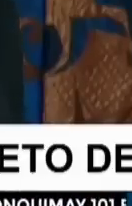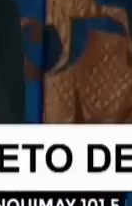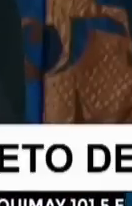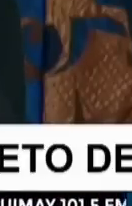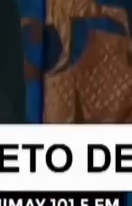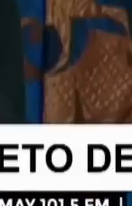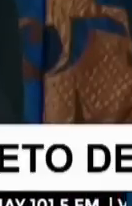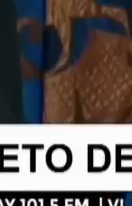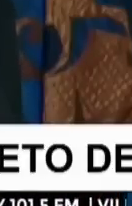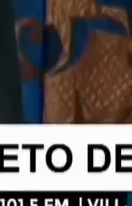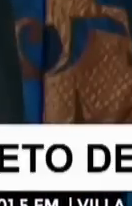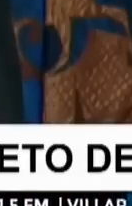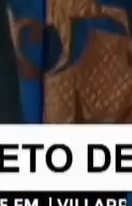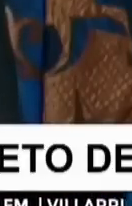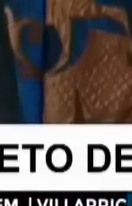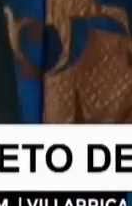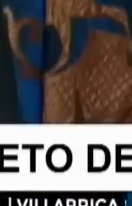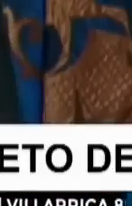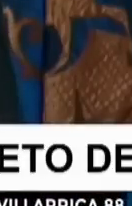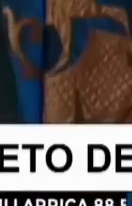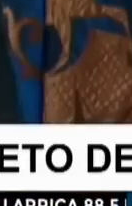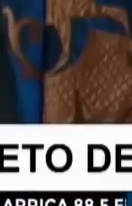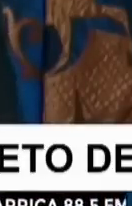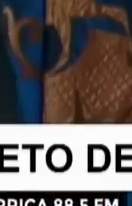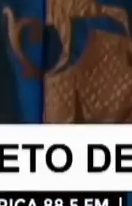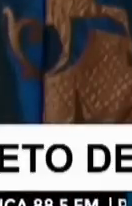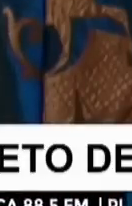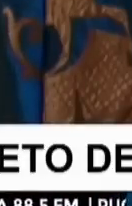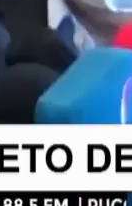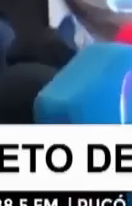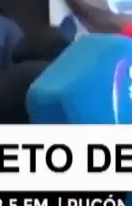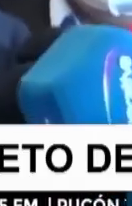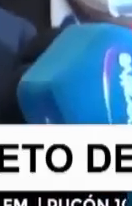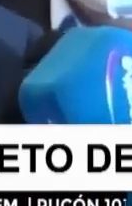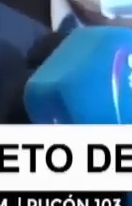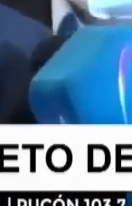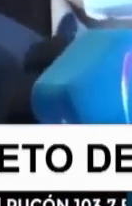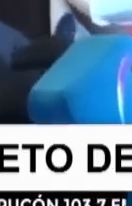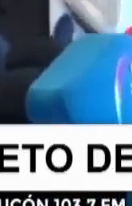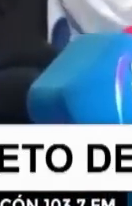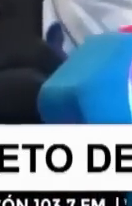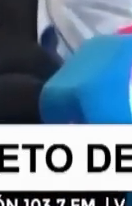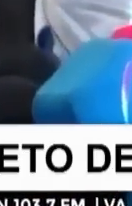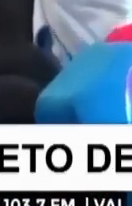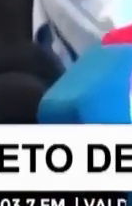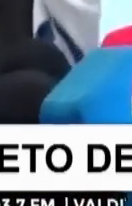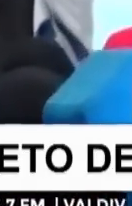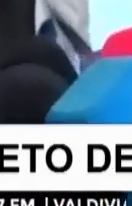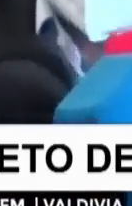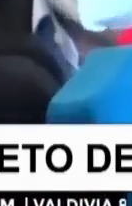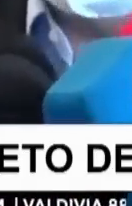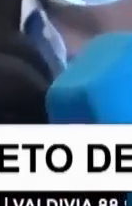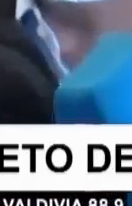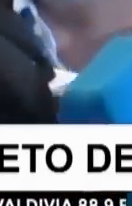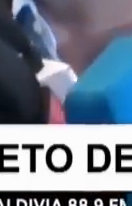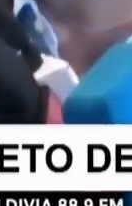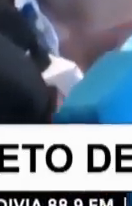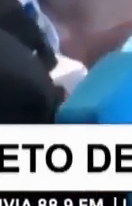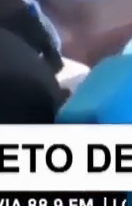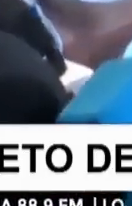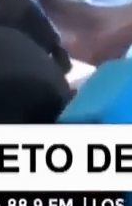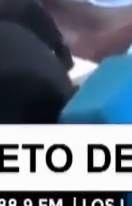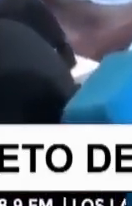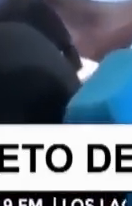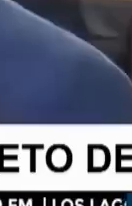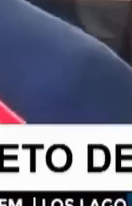dije, usted no está bien informado. Eso jamás ha ocurrido en ninguno de mis albergues, que yo me haya enterado. Conversaba con mi abogado hoy día que lo vamos a ampliar a la